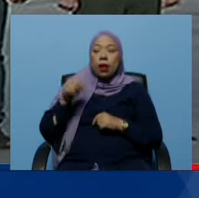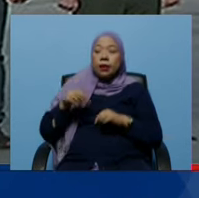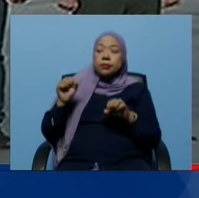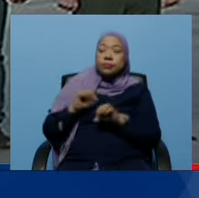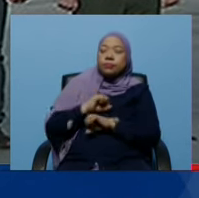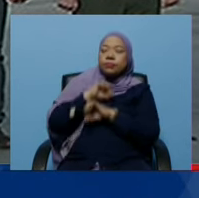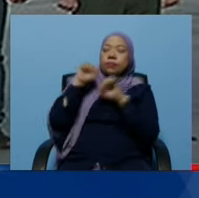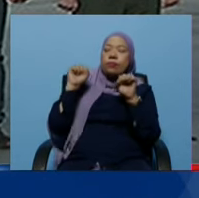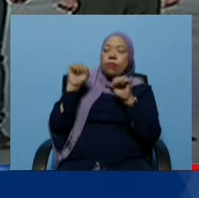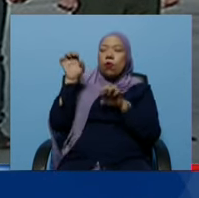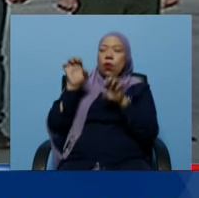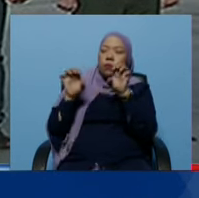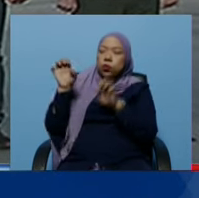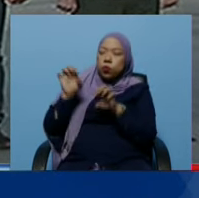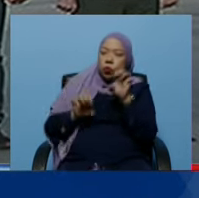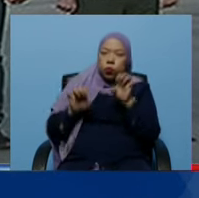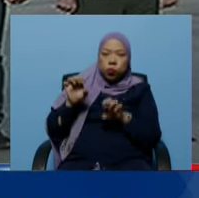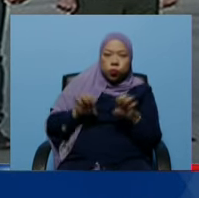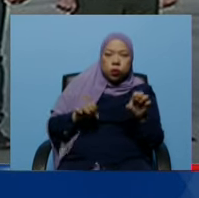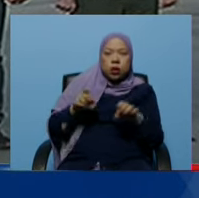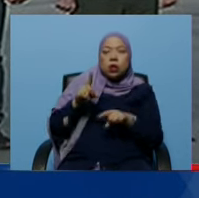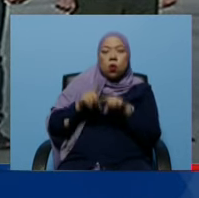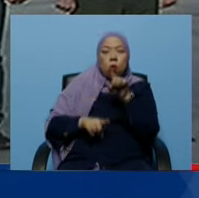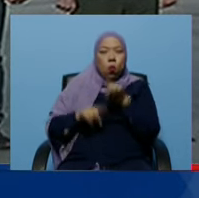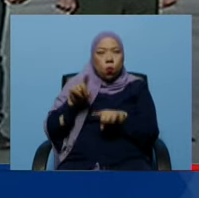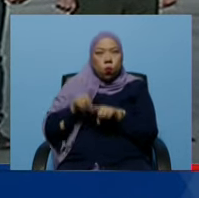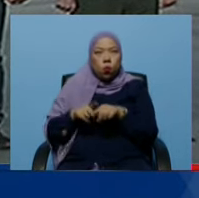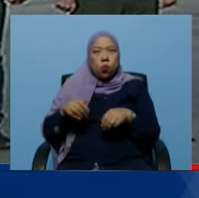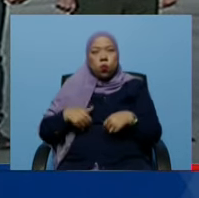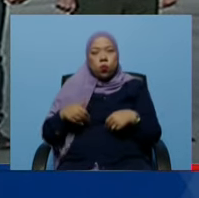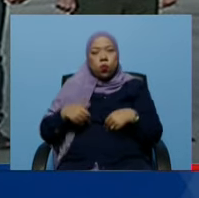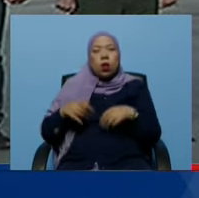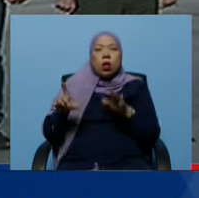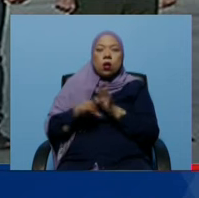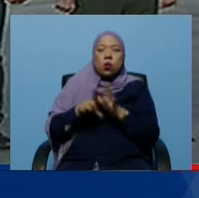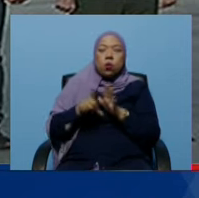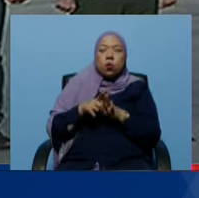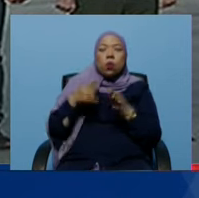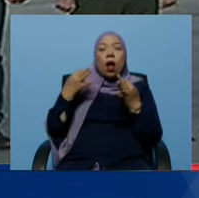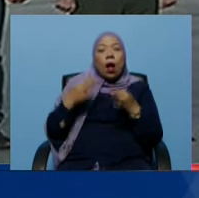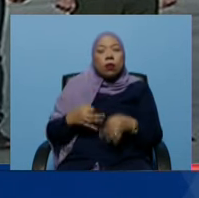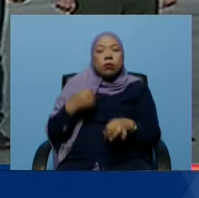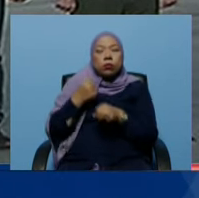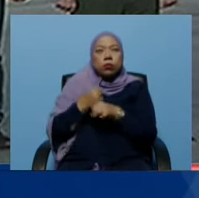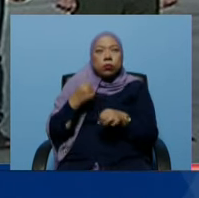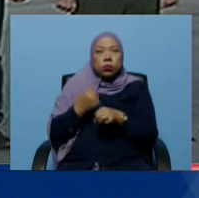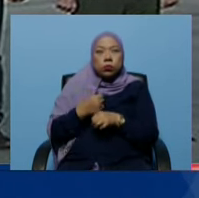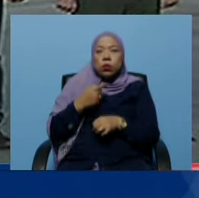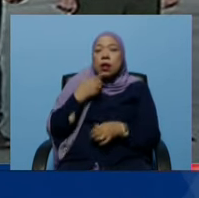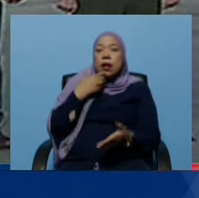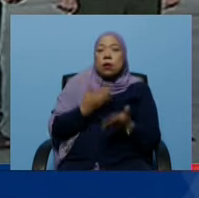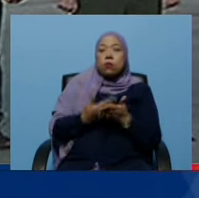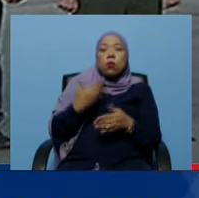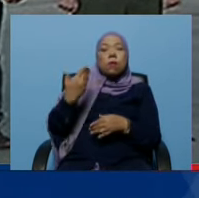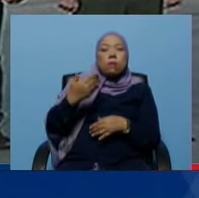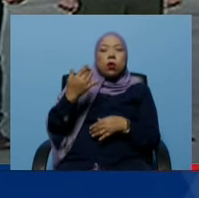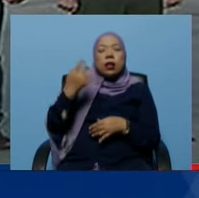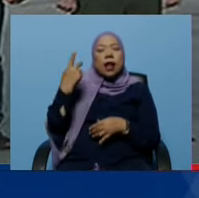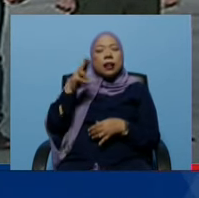estamos realizando los reconocimientos de rigor, como establece la ley del reconocimiento de esta